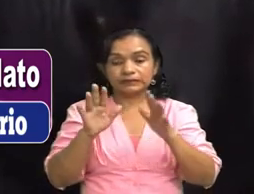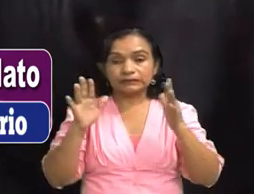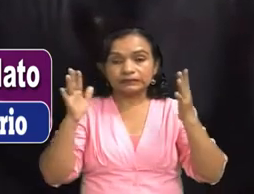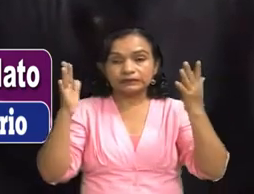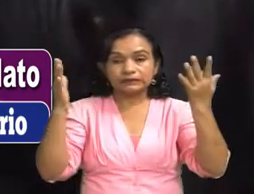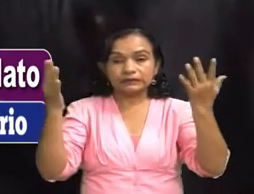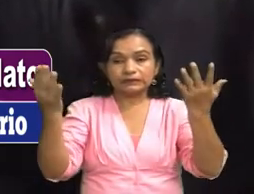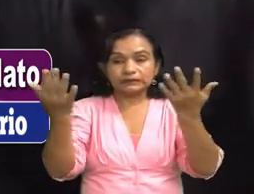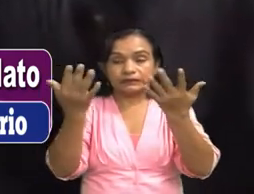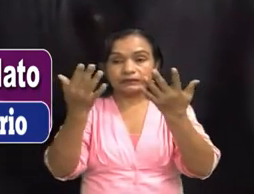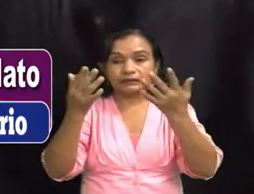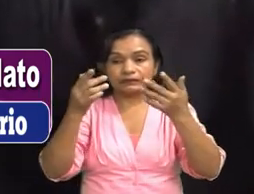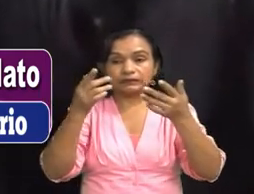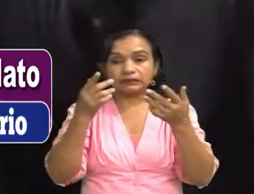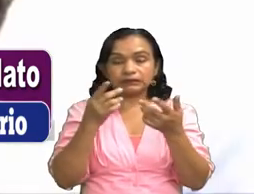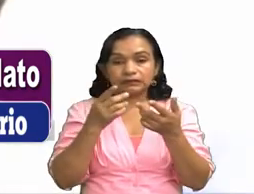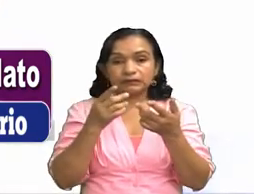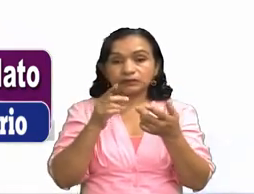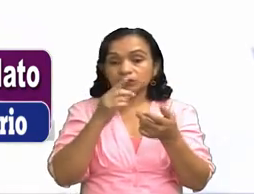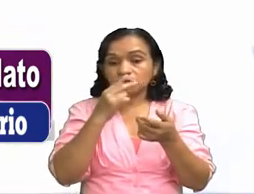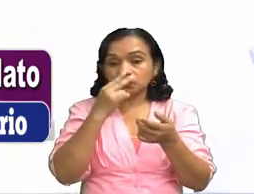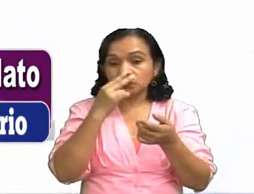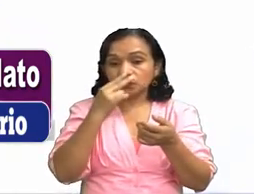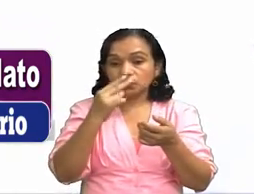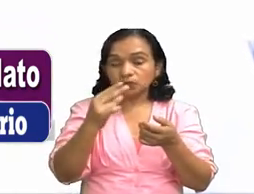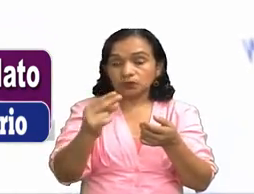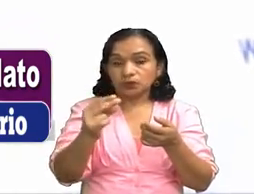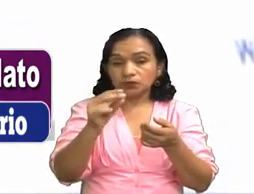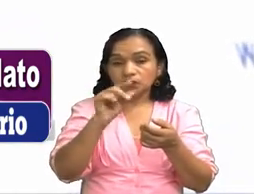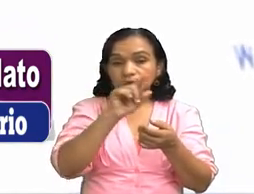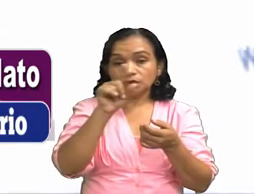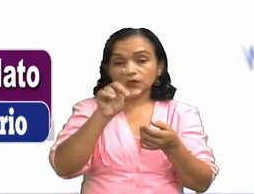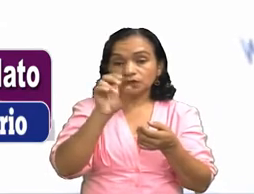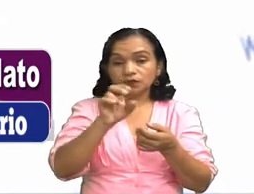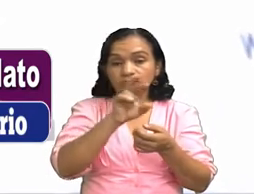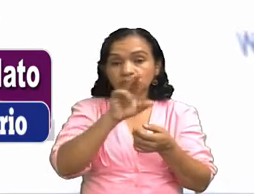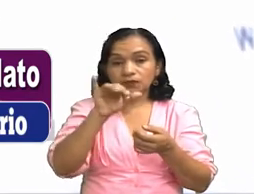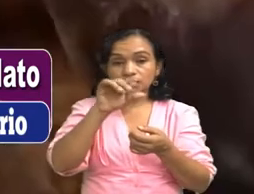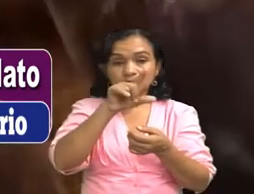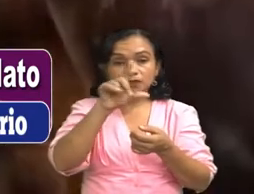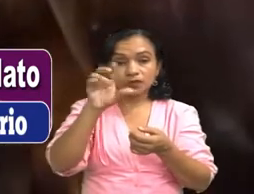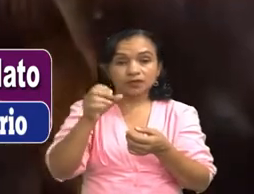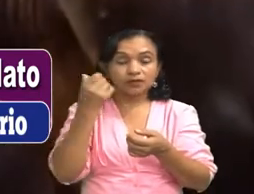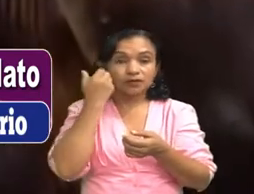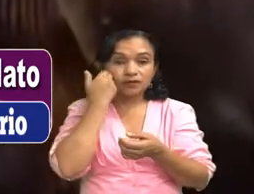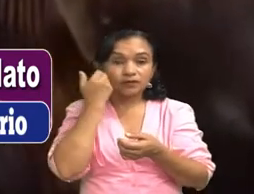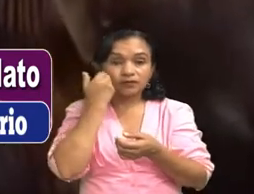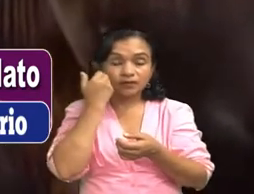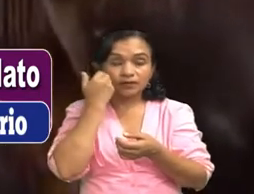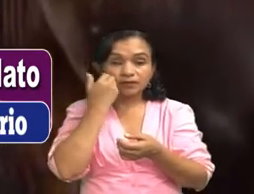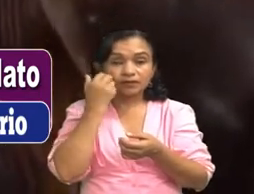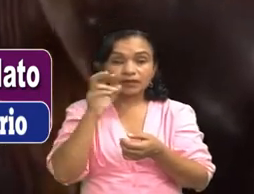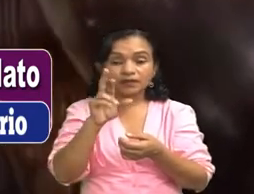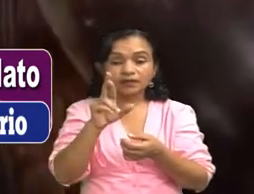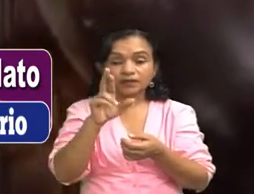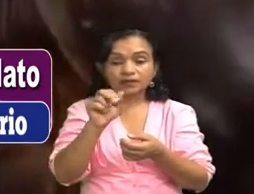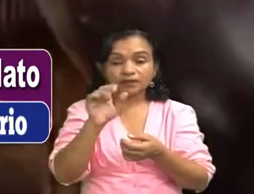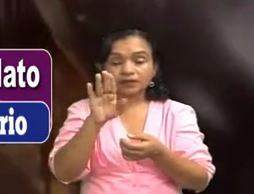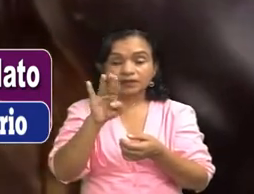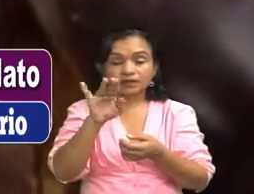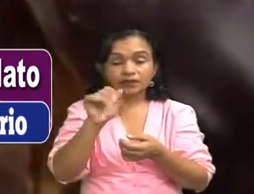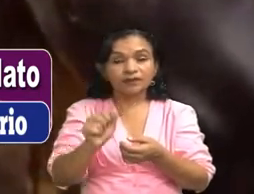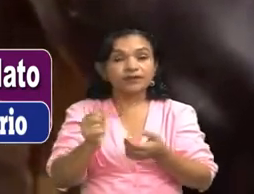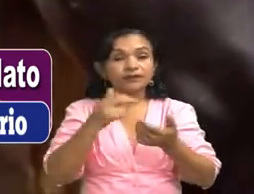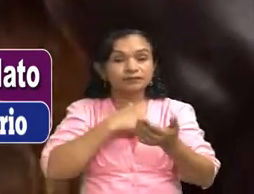pudieron producir eso. El otro día es un zorrillo al lado de Teutepe, un zorrillo, okay, puedes decir. Mordió, entonces tuvimos que hacer